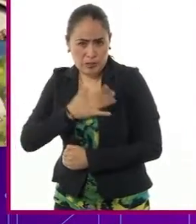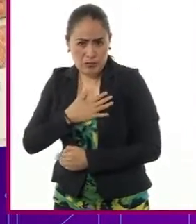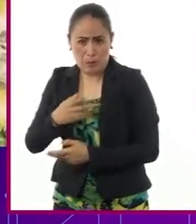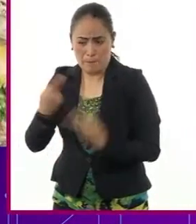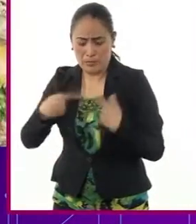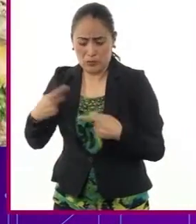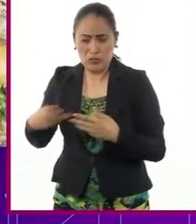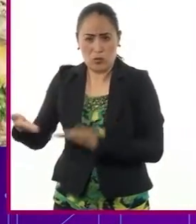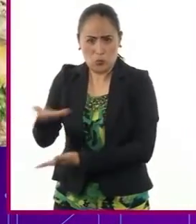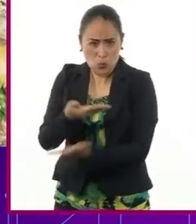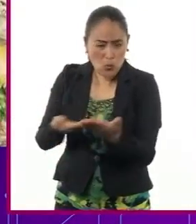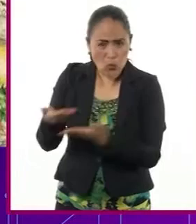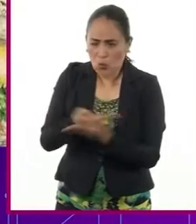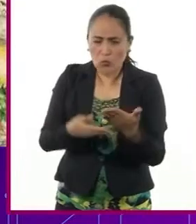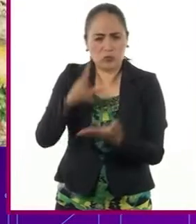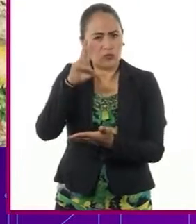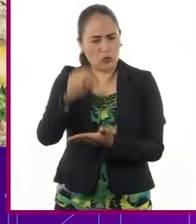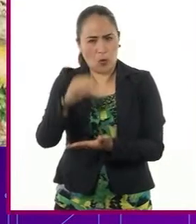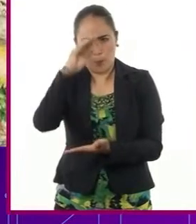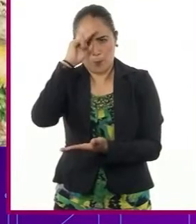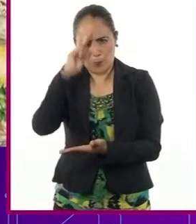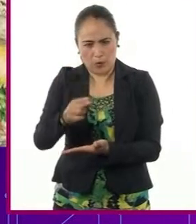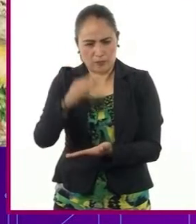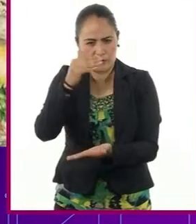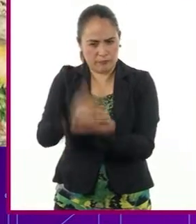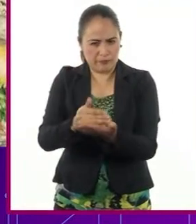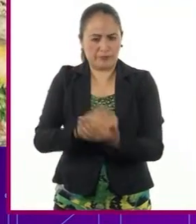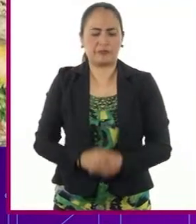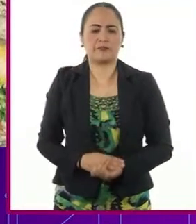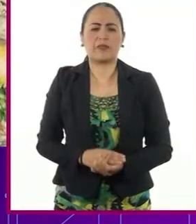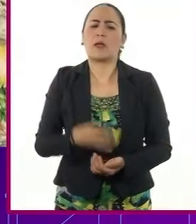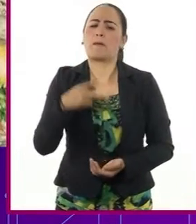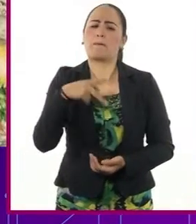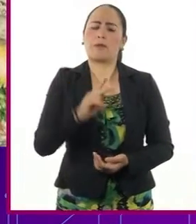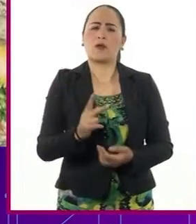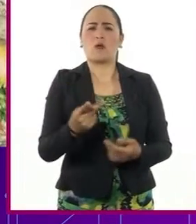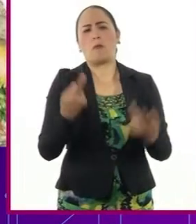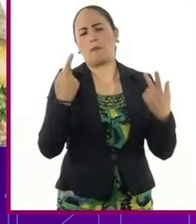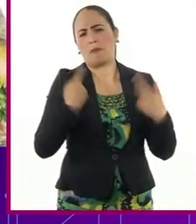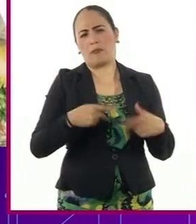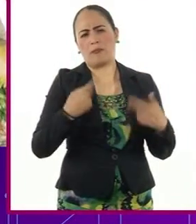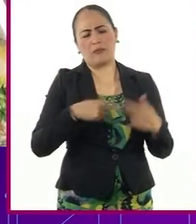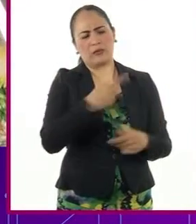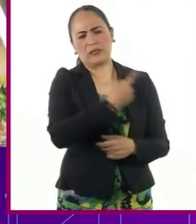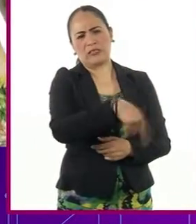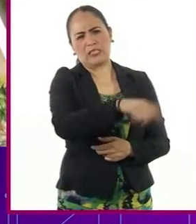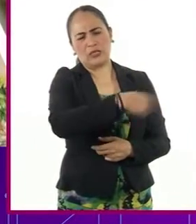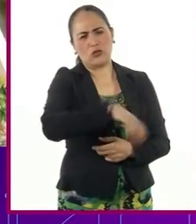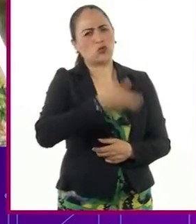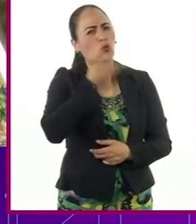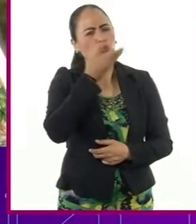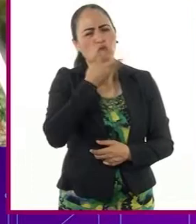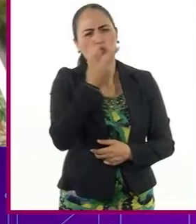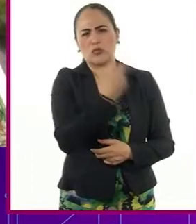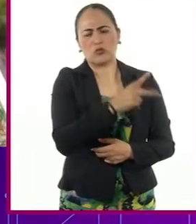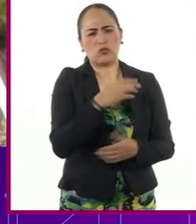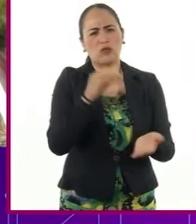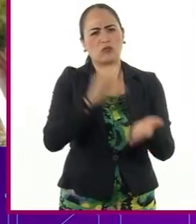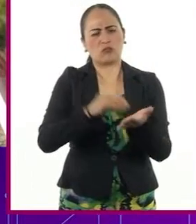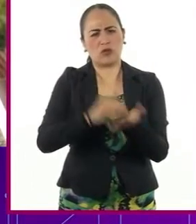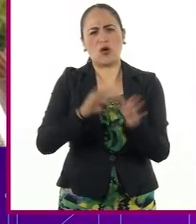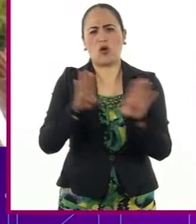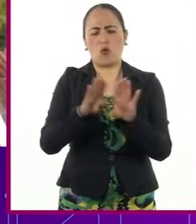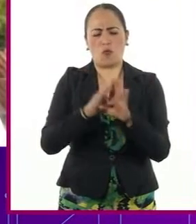En el aspecto económico, algunas prácticas mesoamericanas se conservaron, como el pago del tributo y la organización de